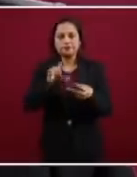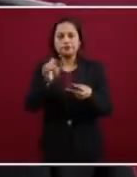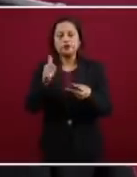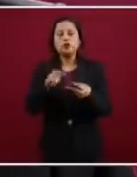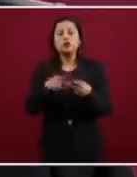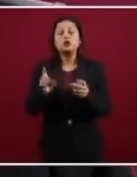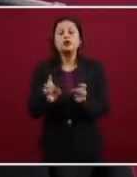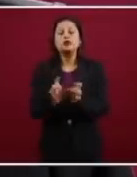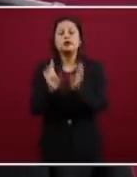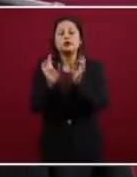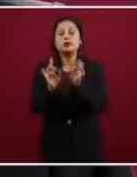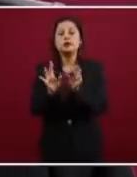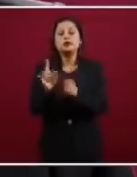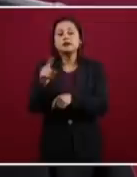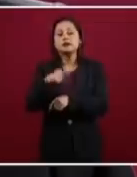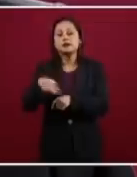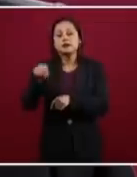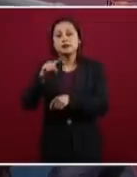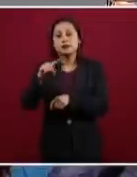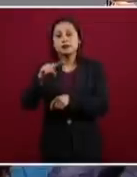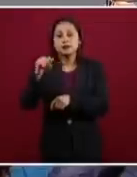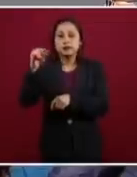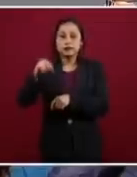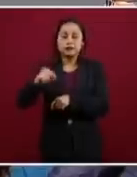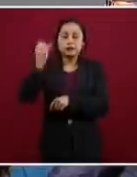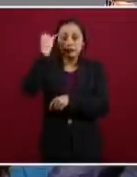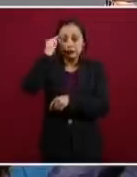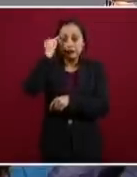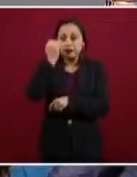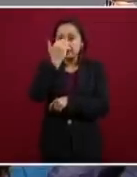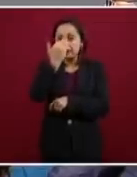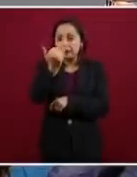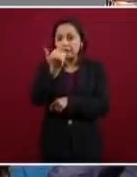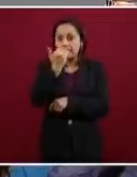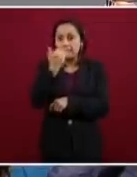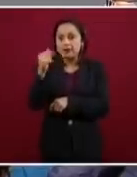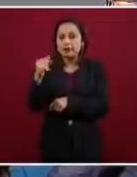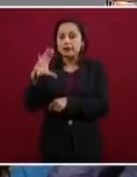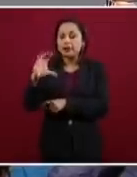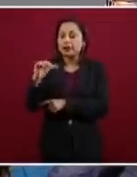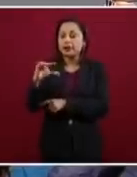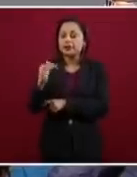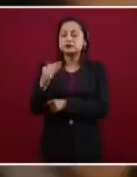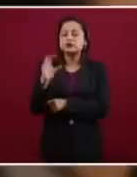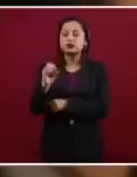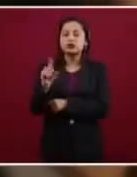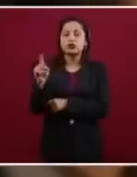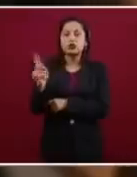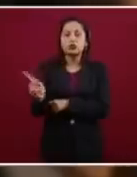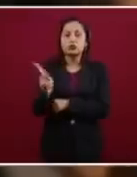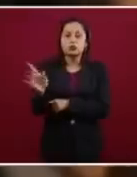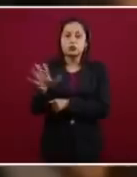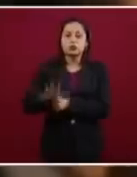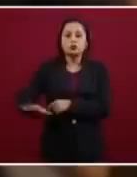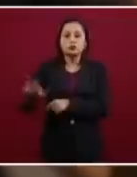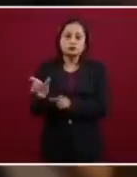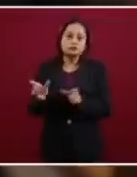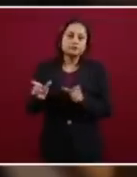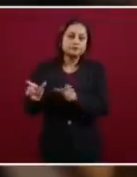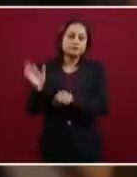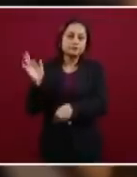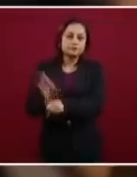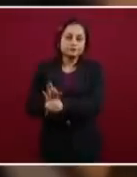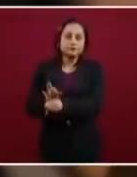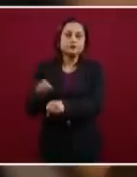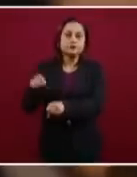pasando es acá con los indígenas mayos en gancho que es el pueblo que están tratando de proteger ellos tienen